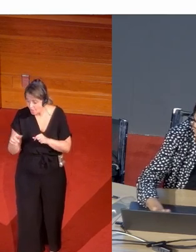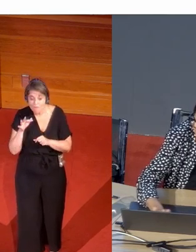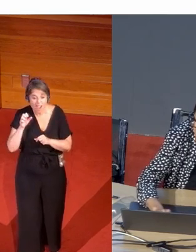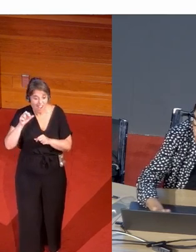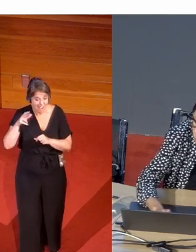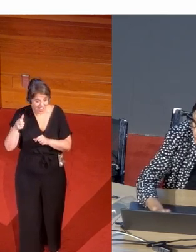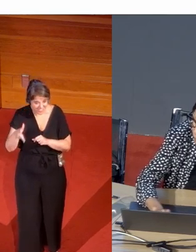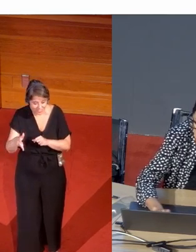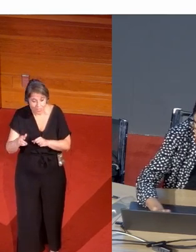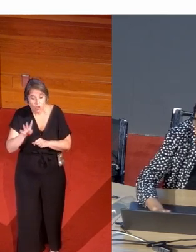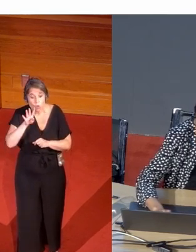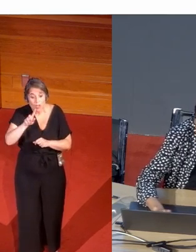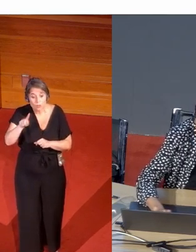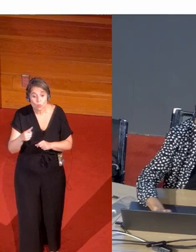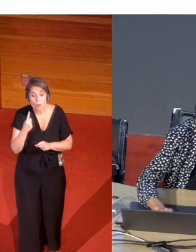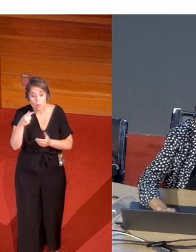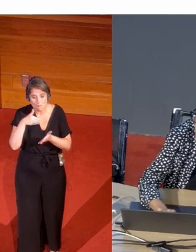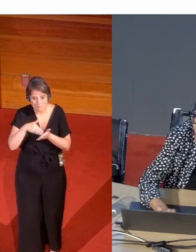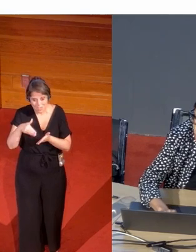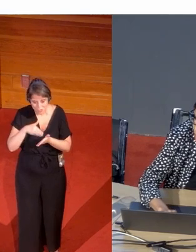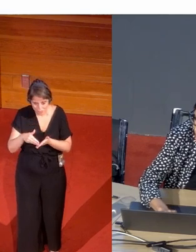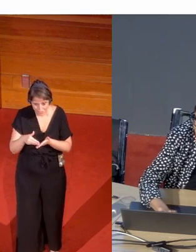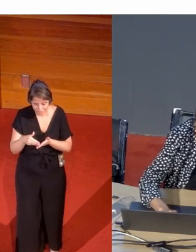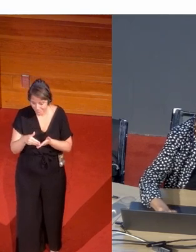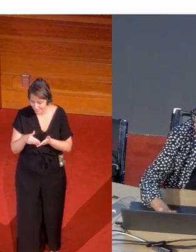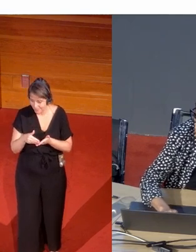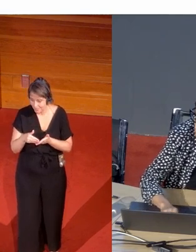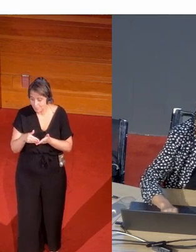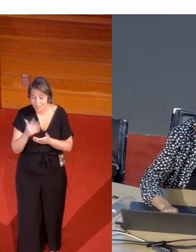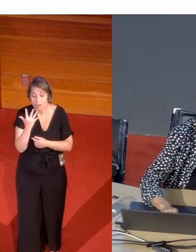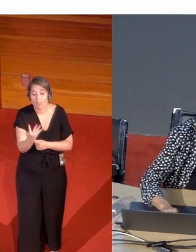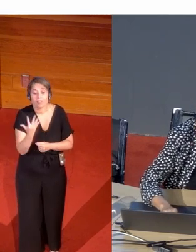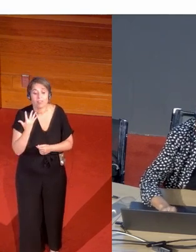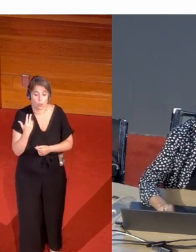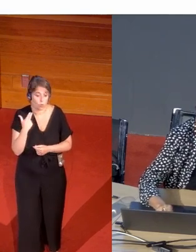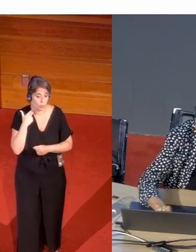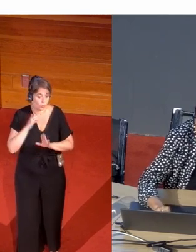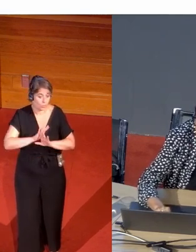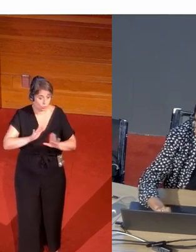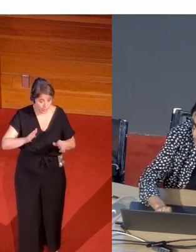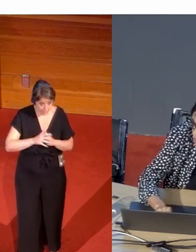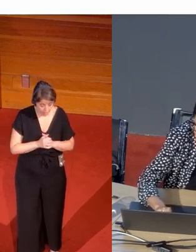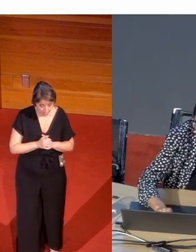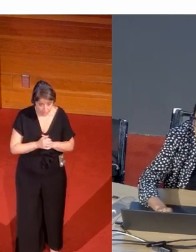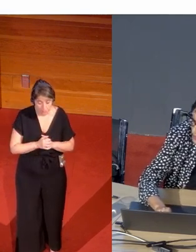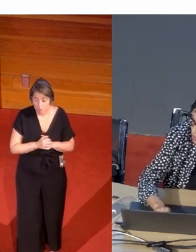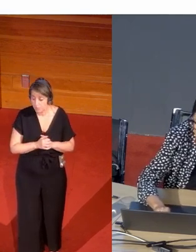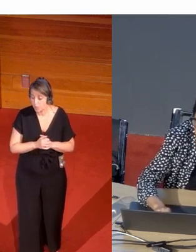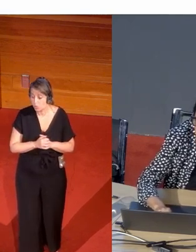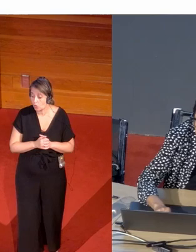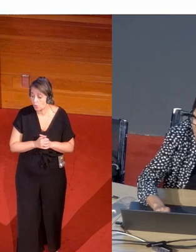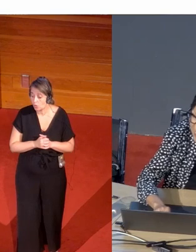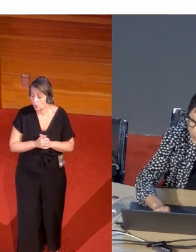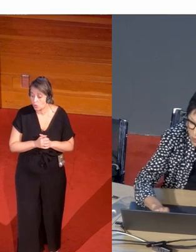Farage 4 con1 pero solo cinco diputados mientras que con menos con medio